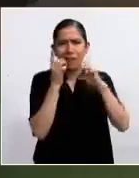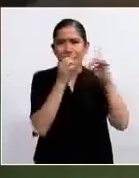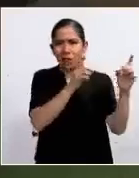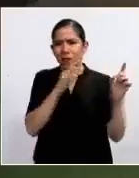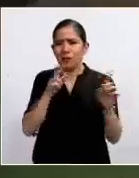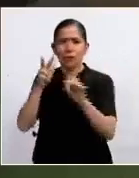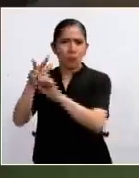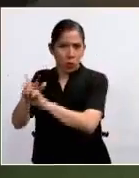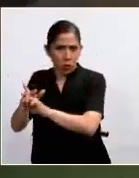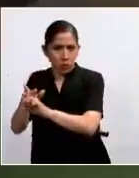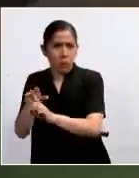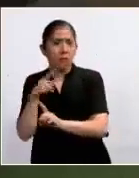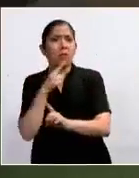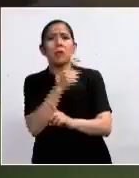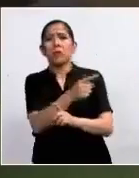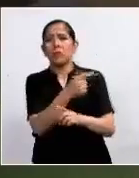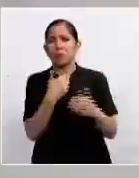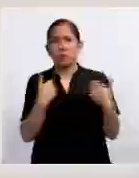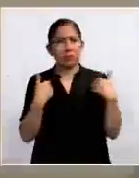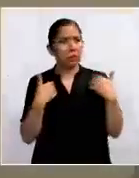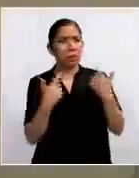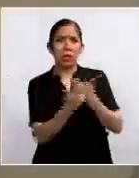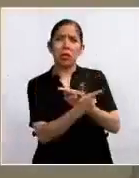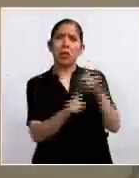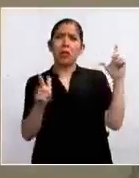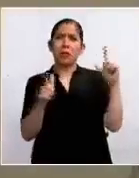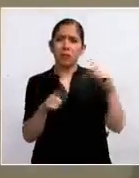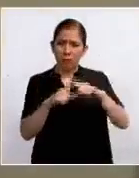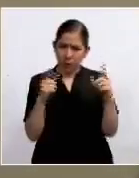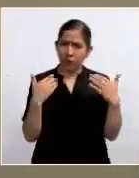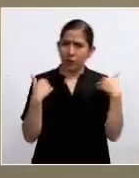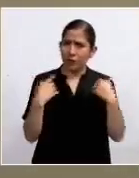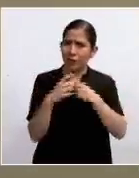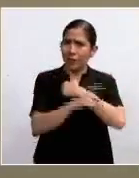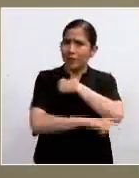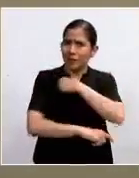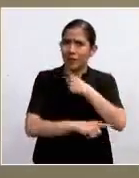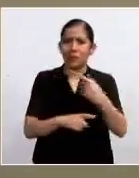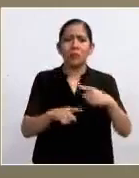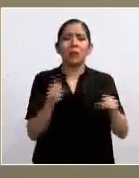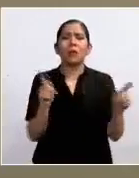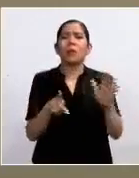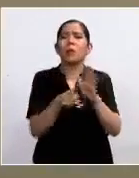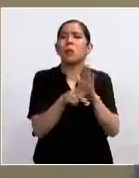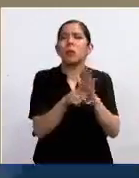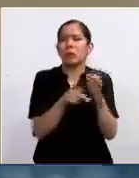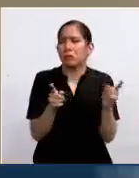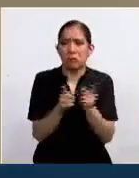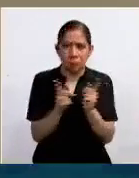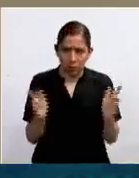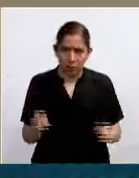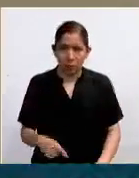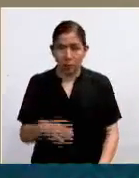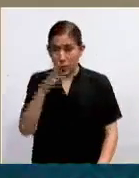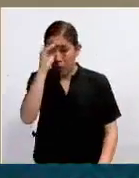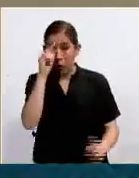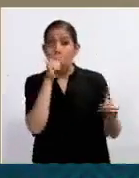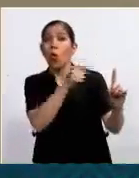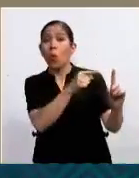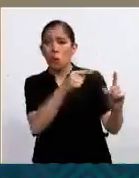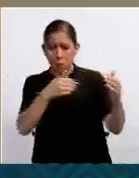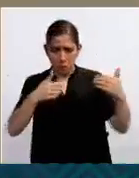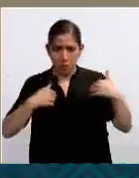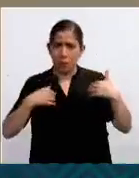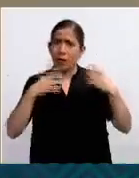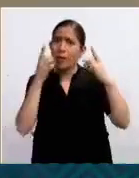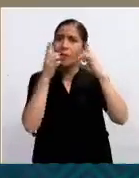libertad ya que gozaba de medidas sustitutivas. Toda vez de que contra este sujeto se habría emitido una orden de condena